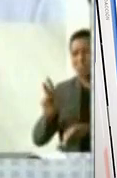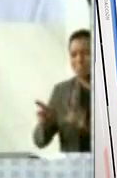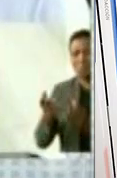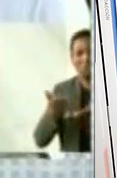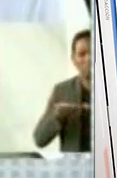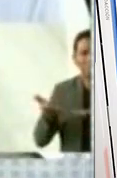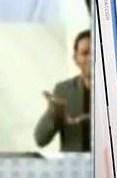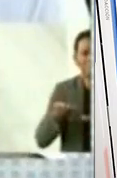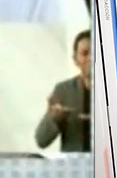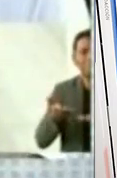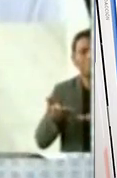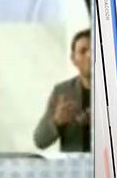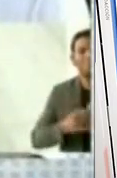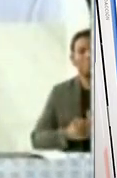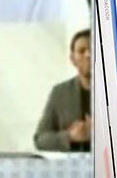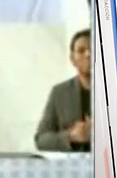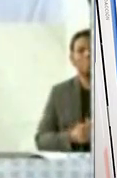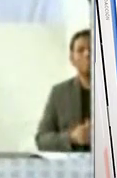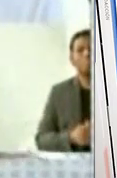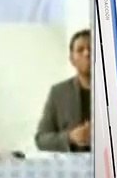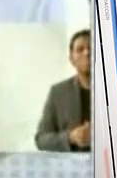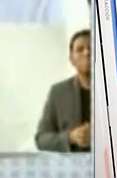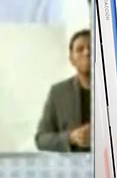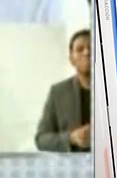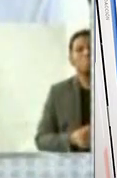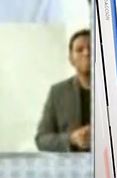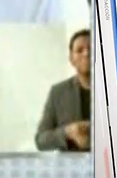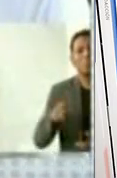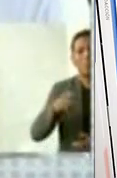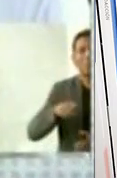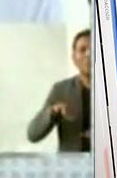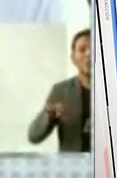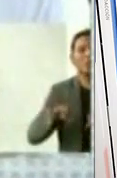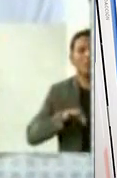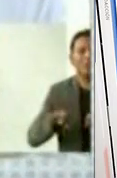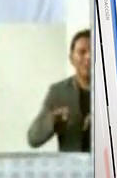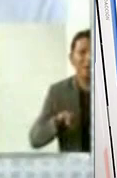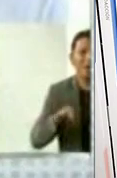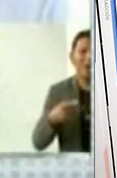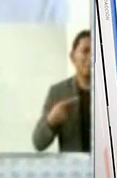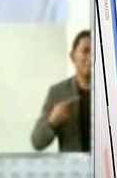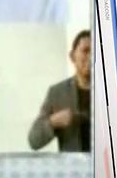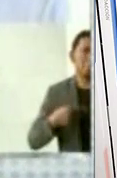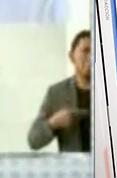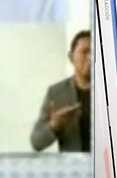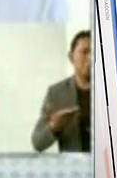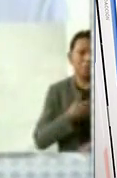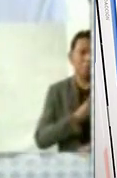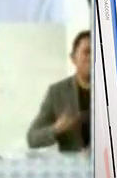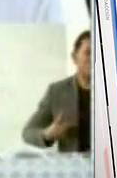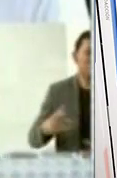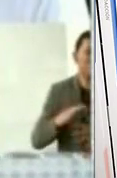necesario tanto intercambio, o no sería tan estridente, tan